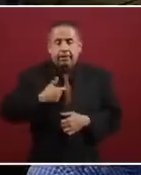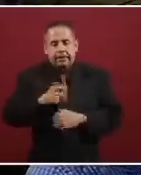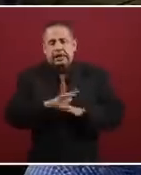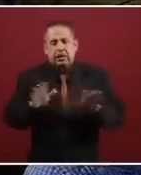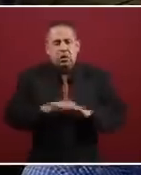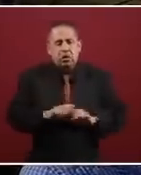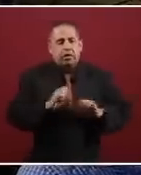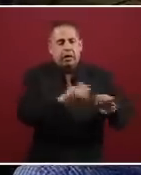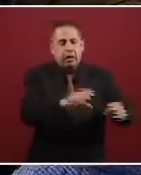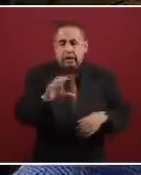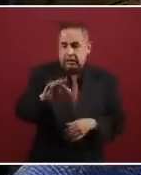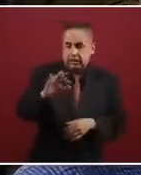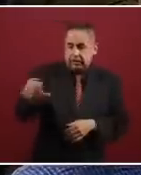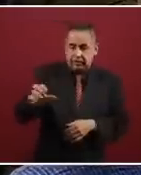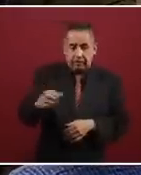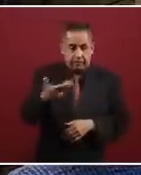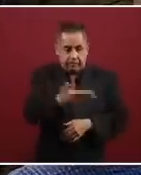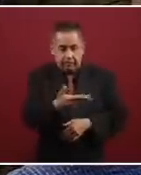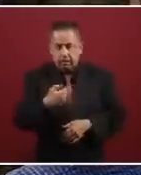está exigiendo la CFE?